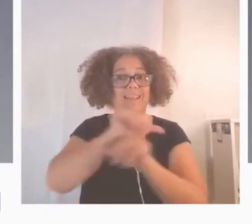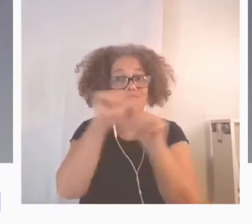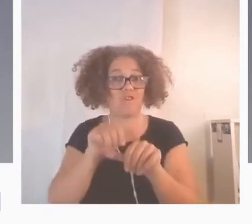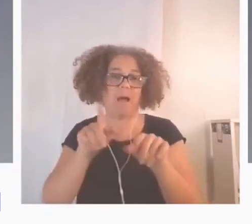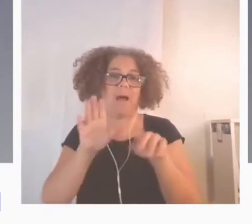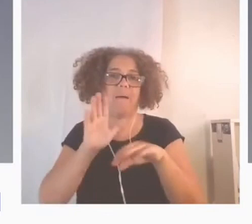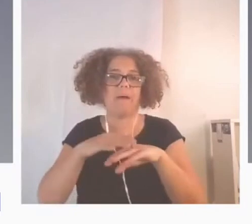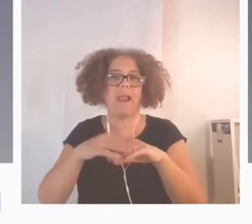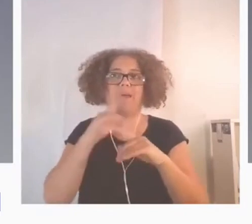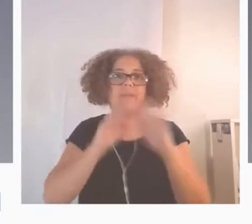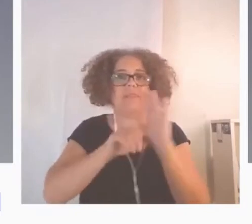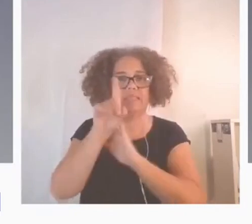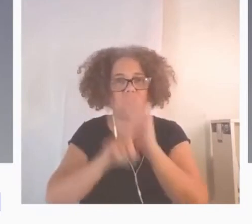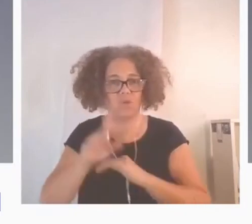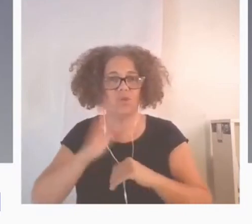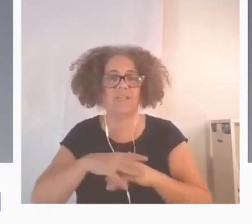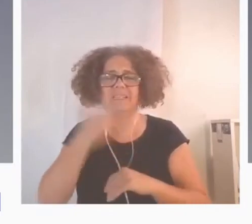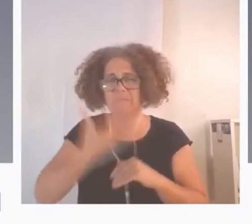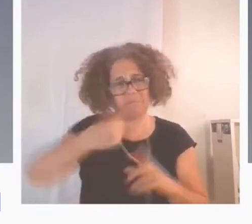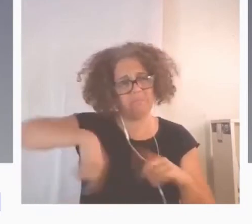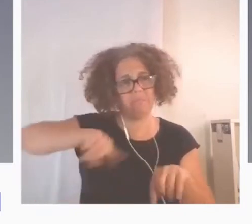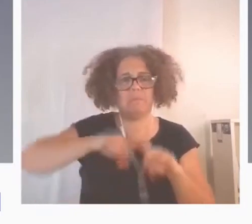conocimiento, desarrollo, porque es importante para nosotros como